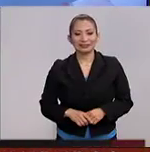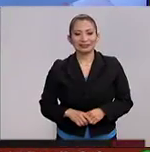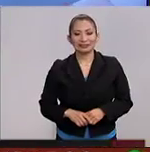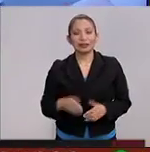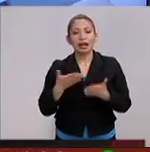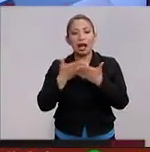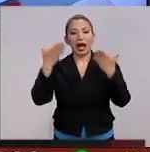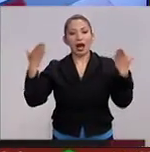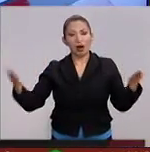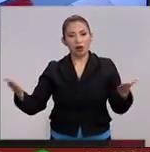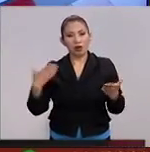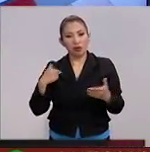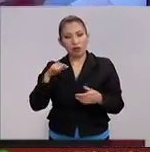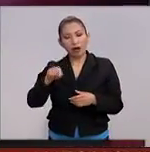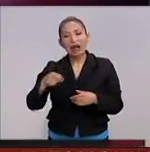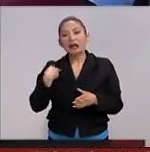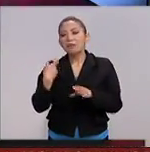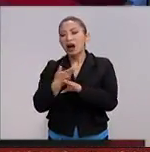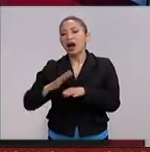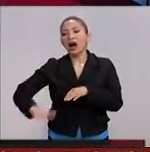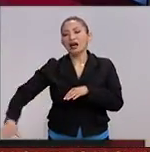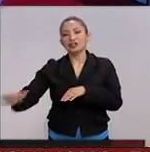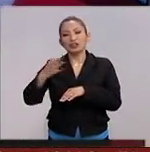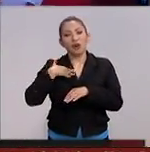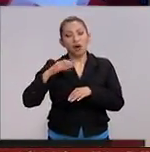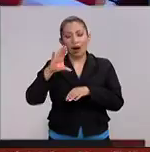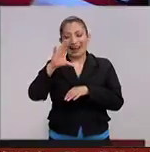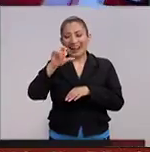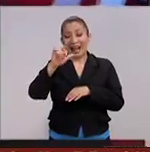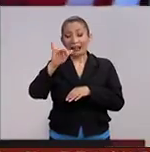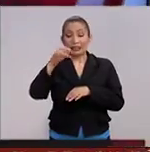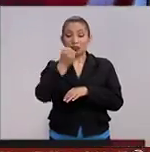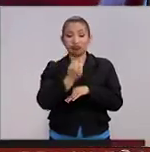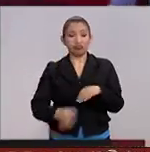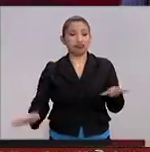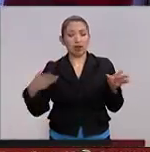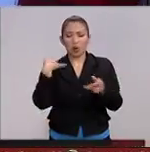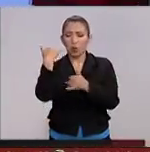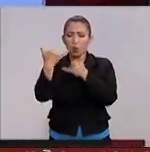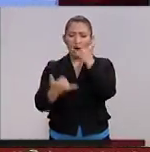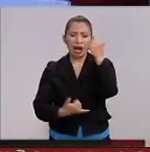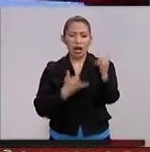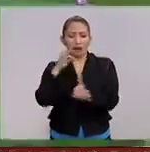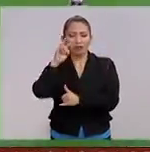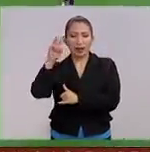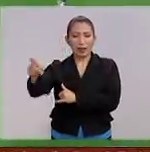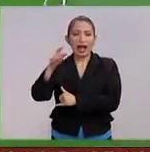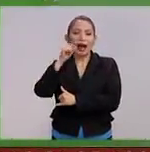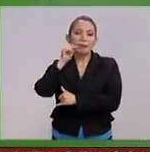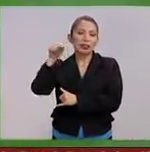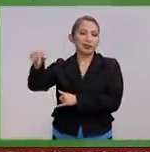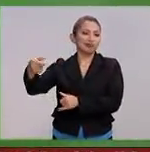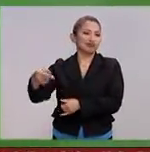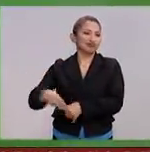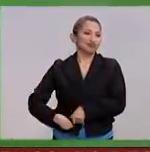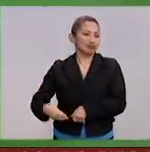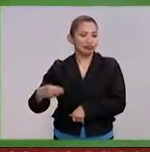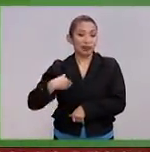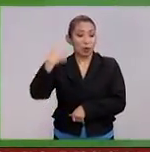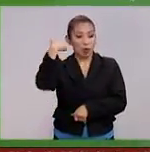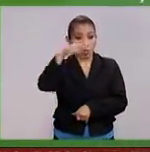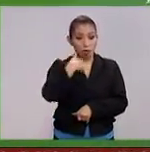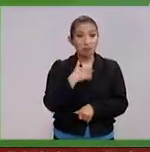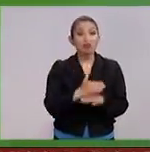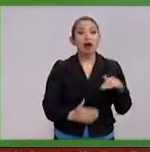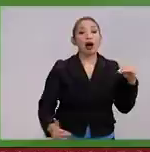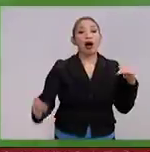y ahora sí en cuanto a lo que sucedió con el clásico de clásicos un partido el cual estuvo marcado por el arbitraje y que chivas fue superior en